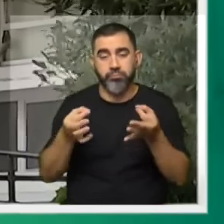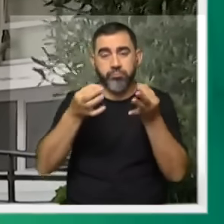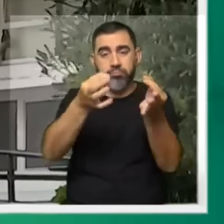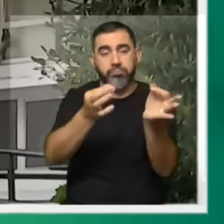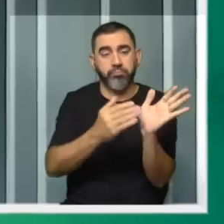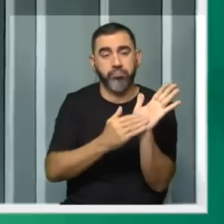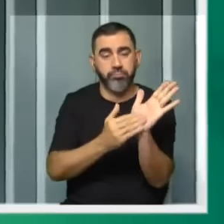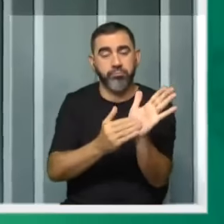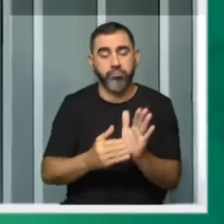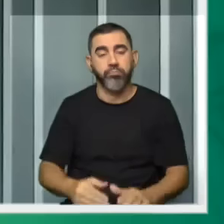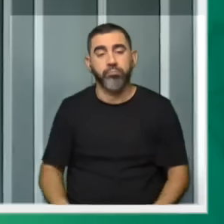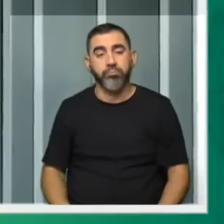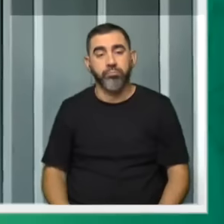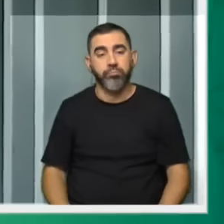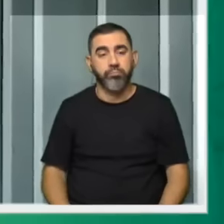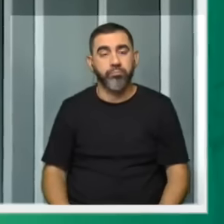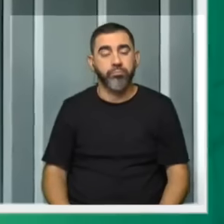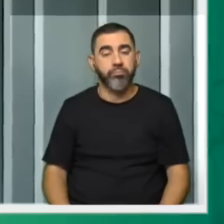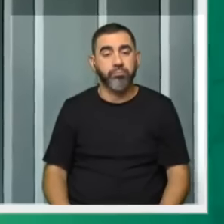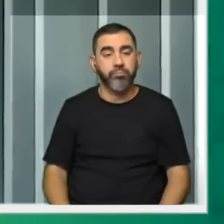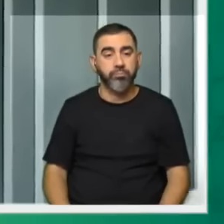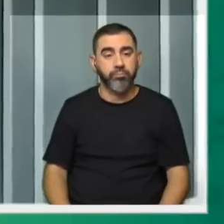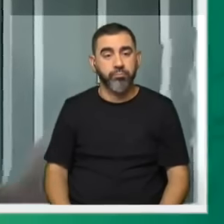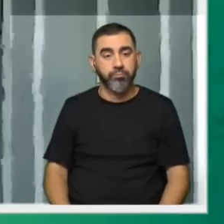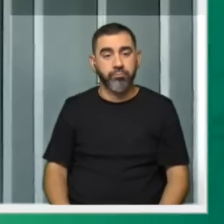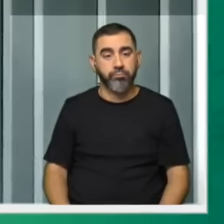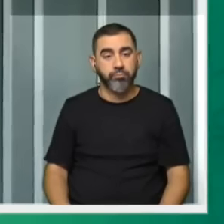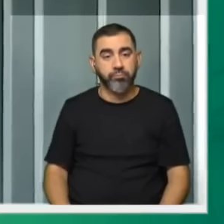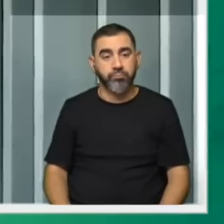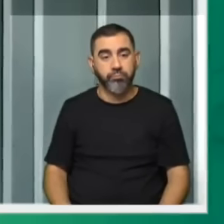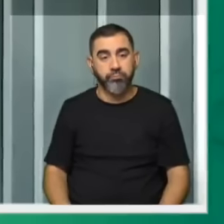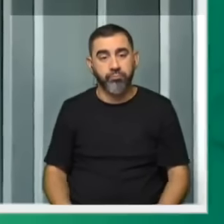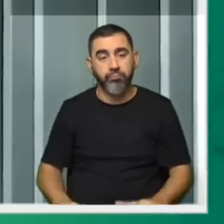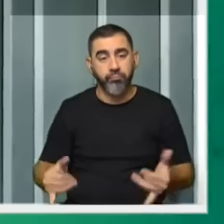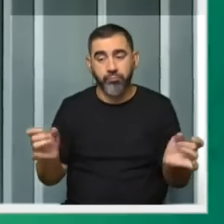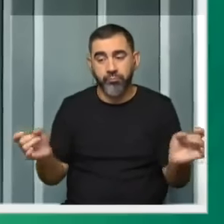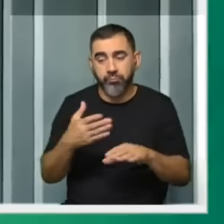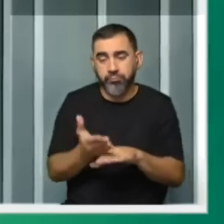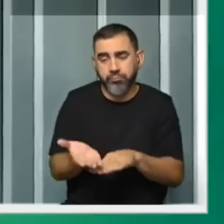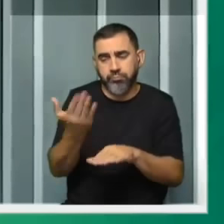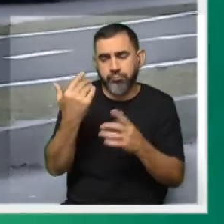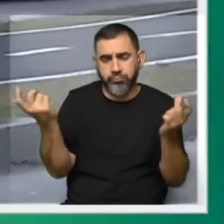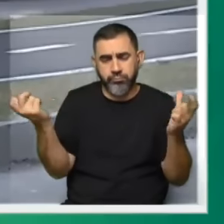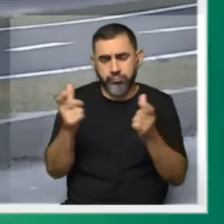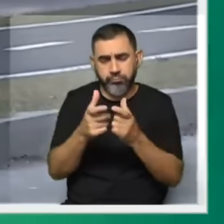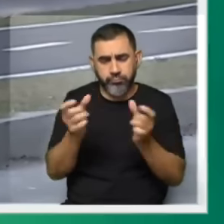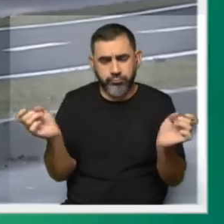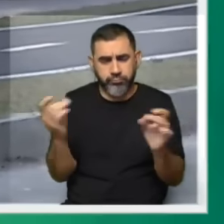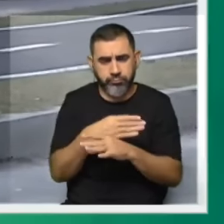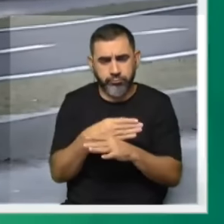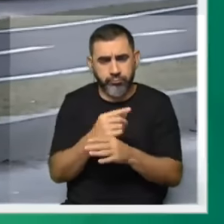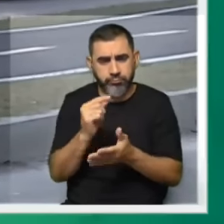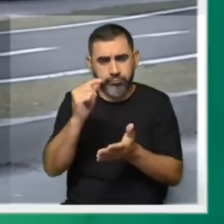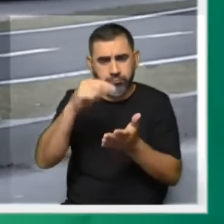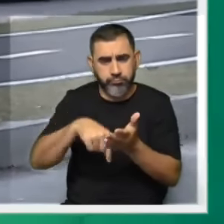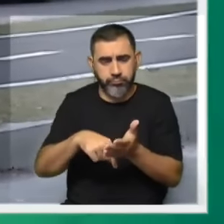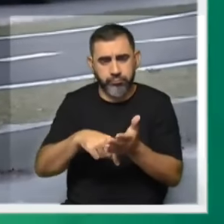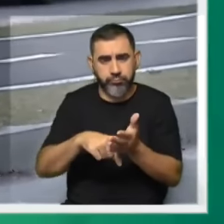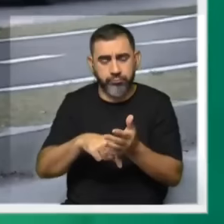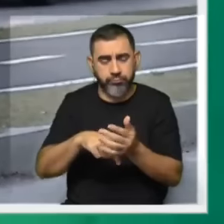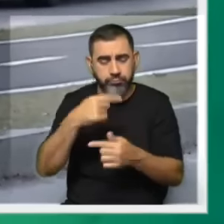que ustedes habrán visto este enct de la prensa que ya estaba escrita antes de comenzar la reunión y firmada por sus